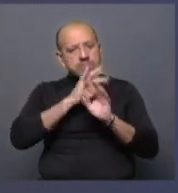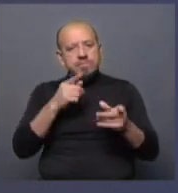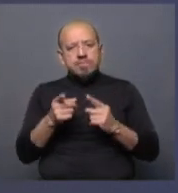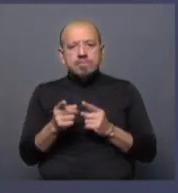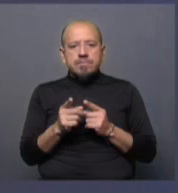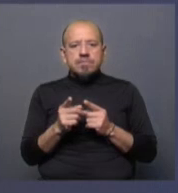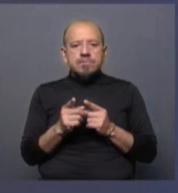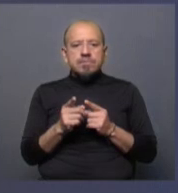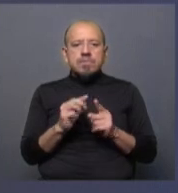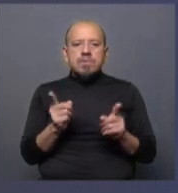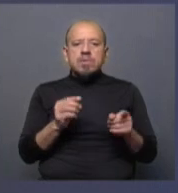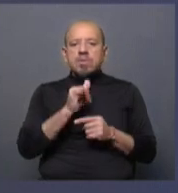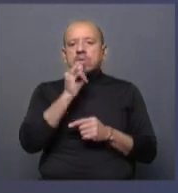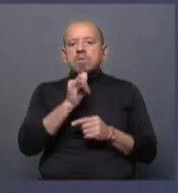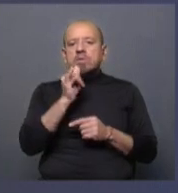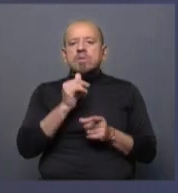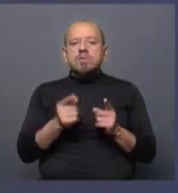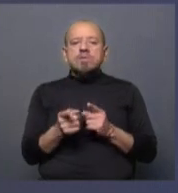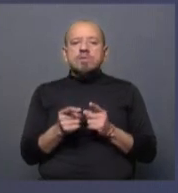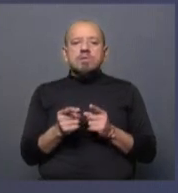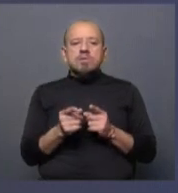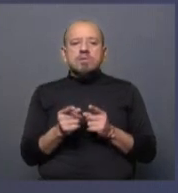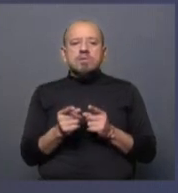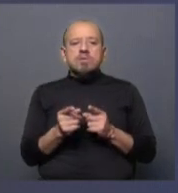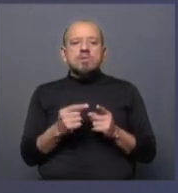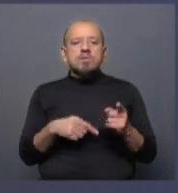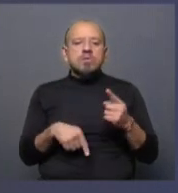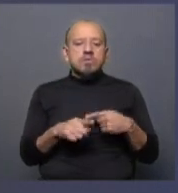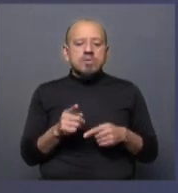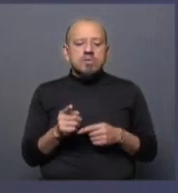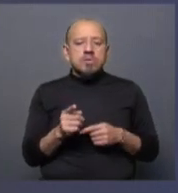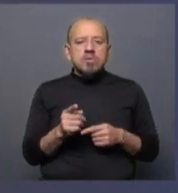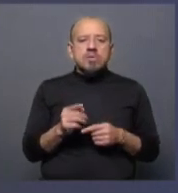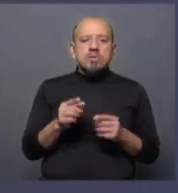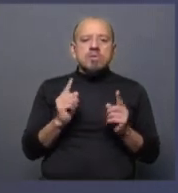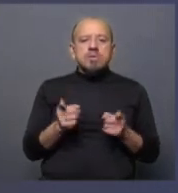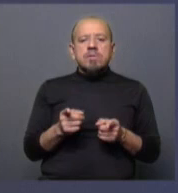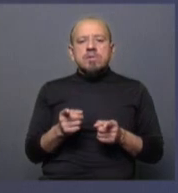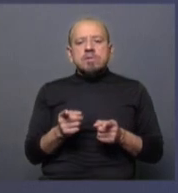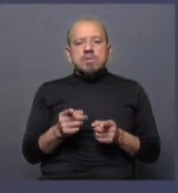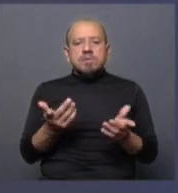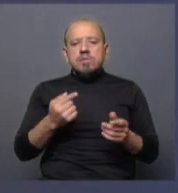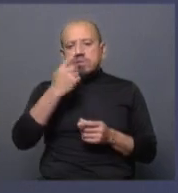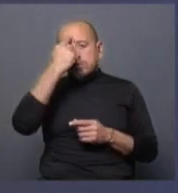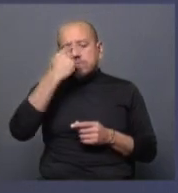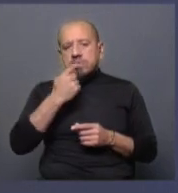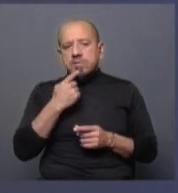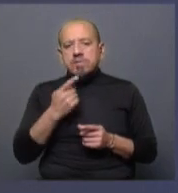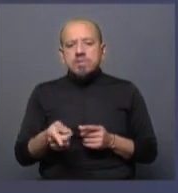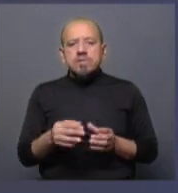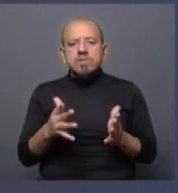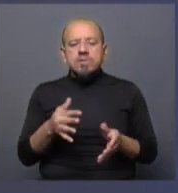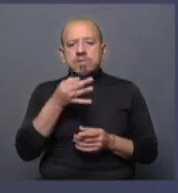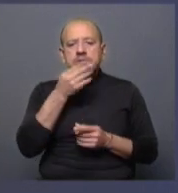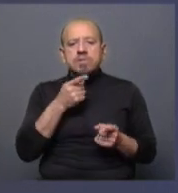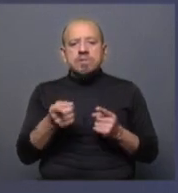contarlas este y creo que me ha ayudado a también a encontrar el perfil como para decir